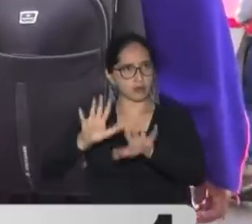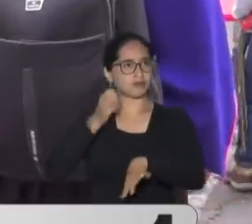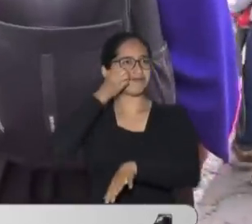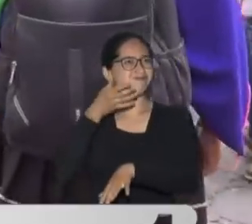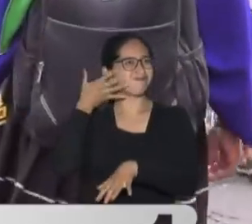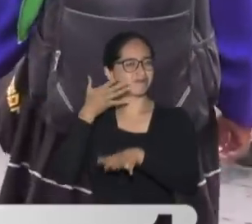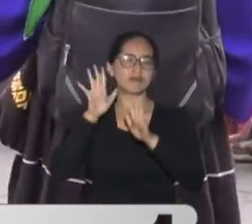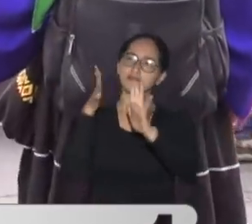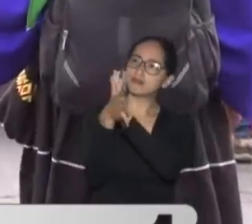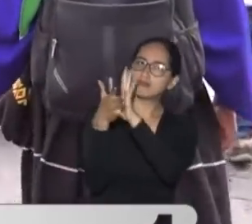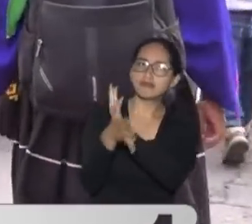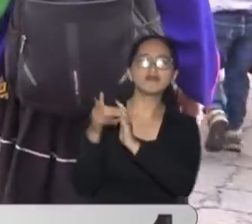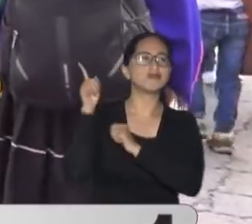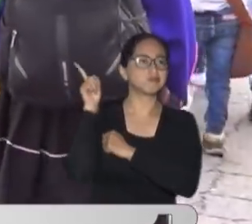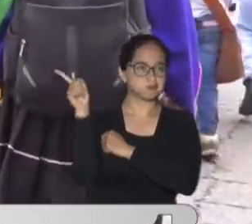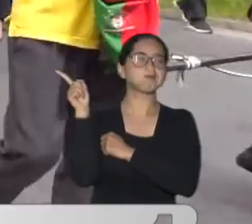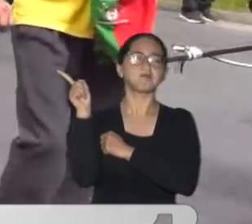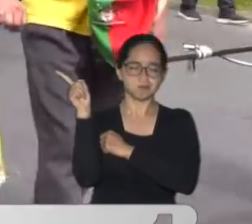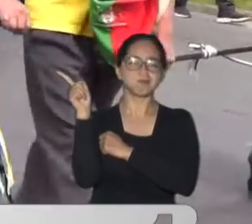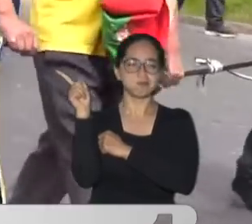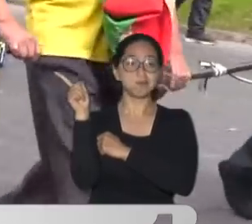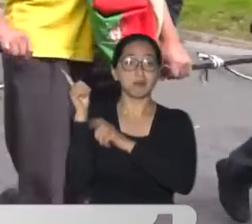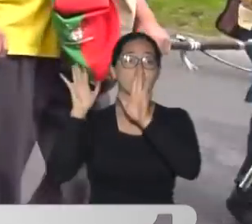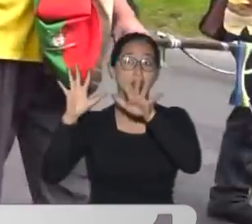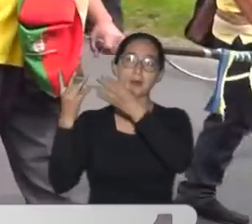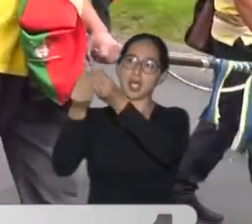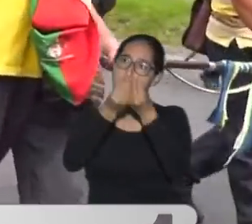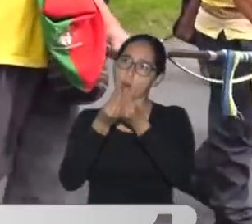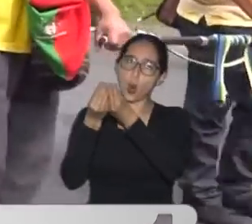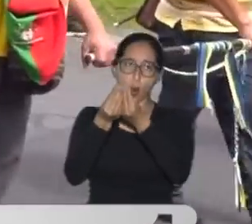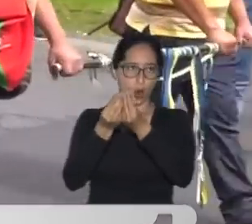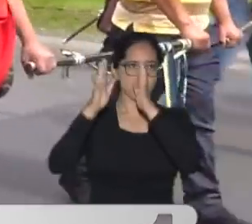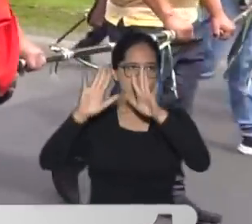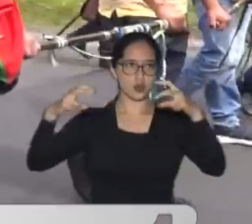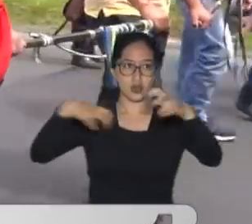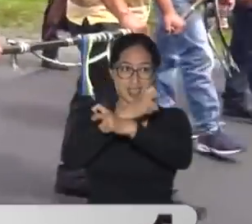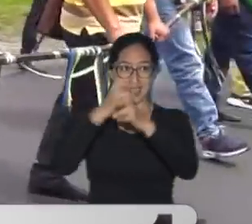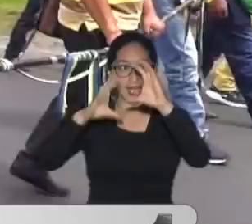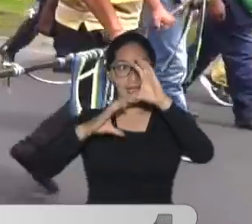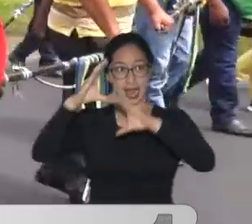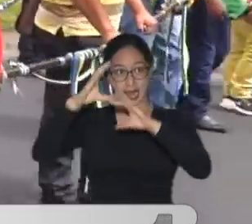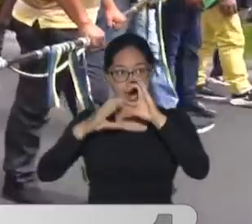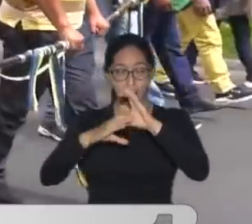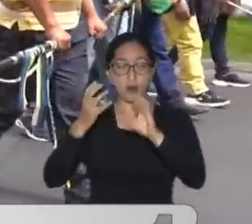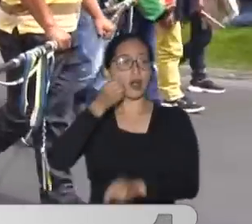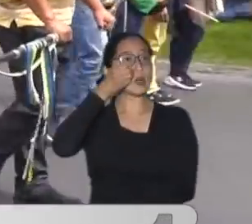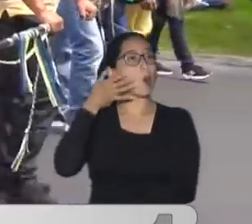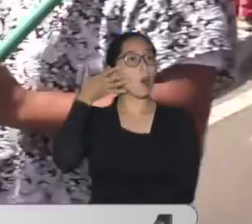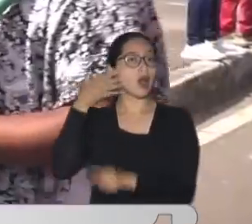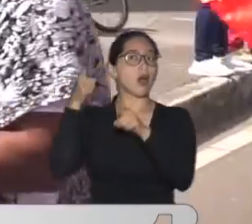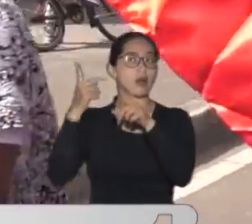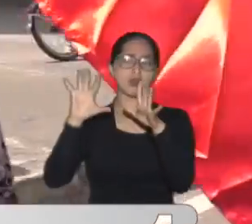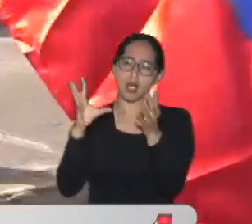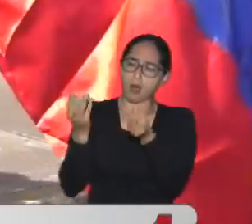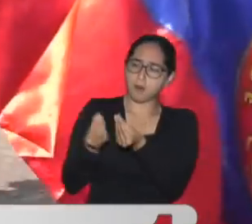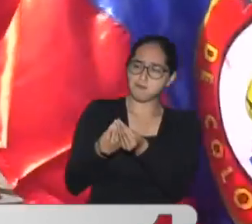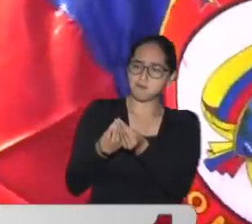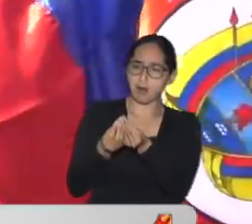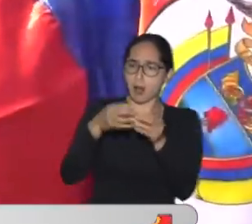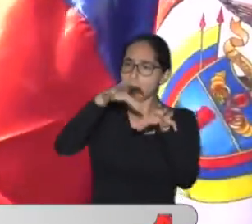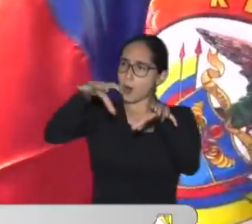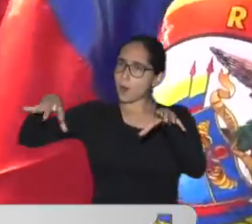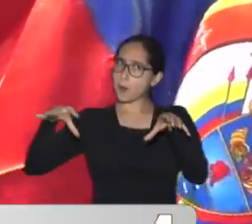el CIRIC, el Consejo Regional Indígena del Cauca, en el cual se agrupan 10